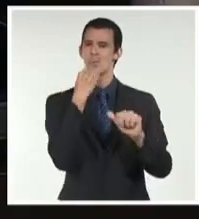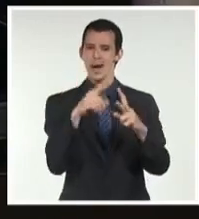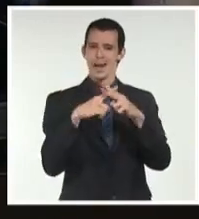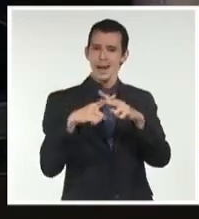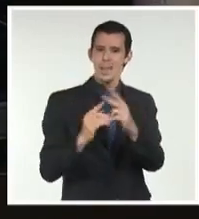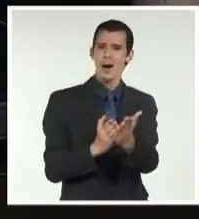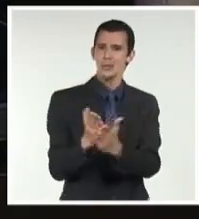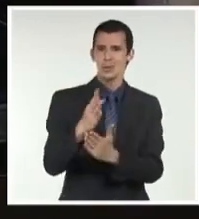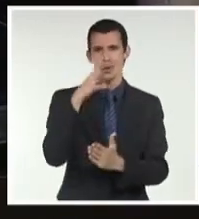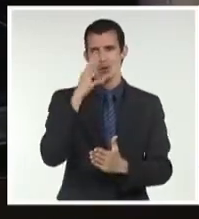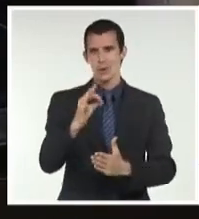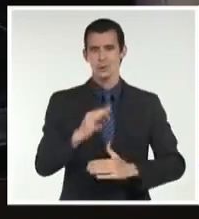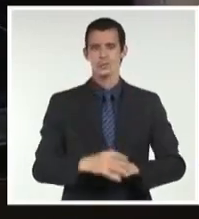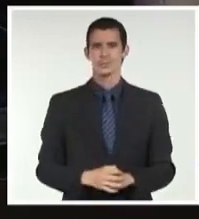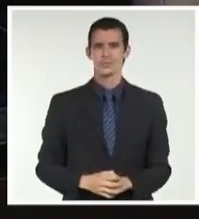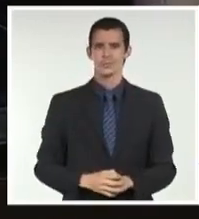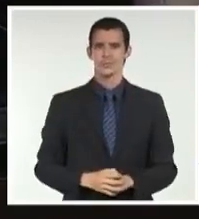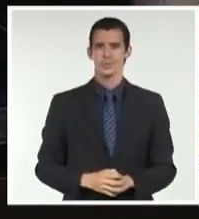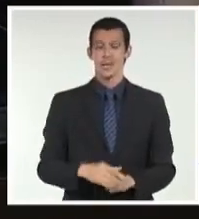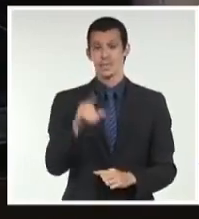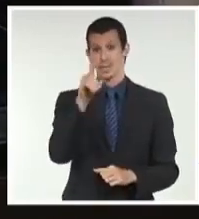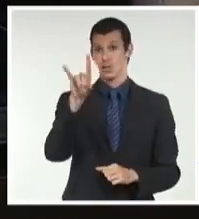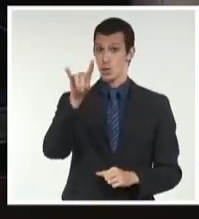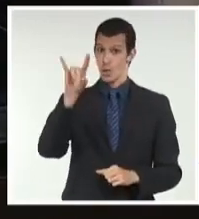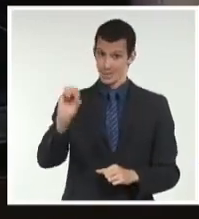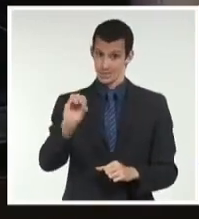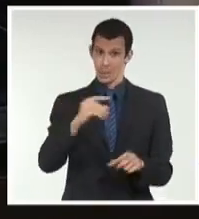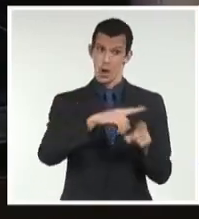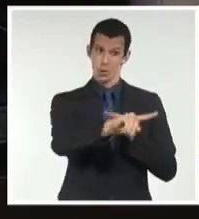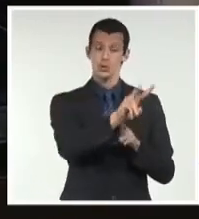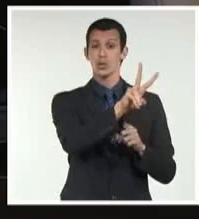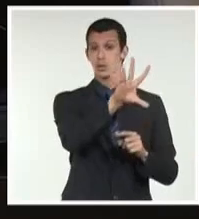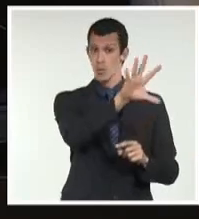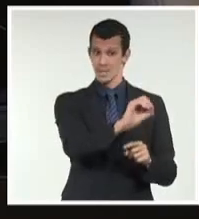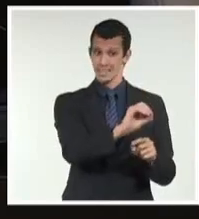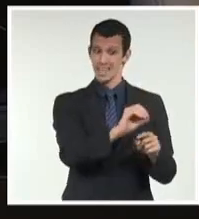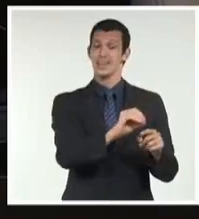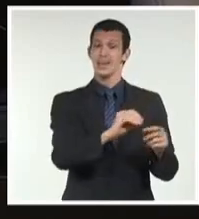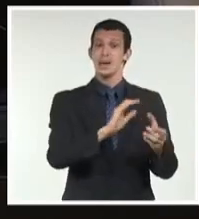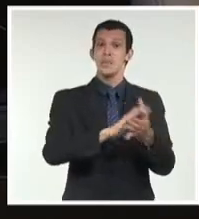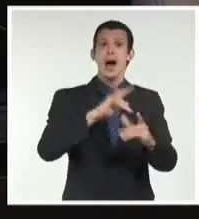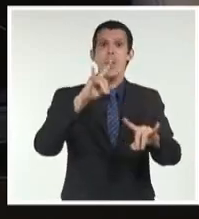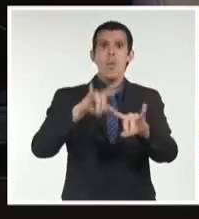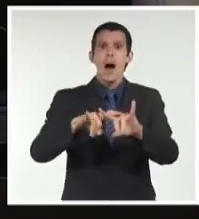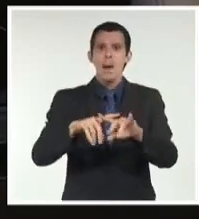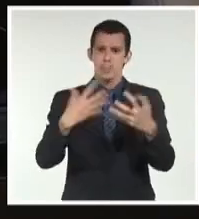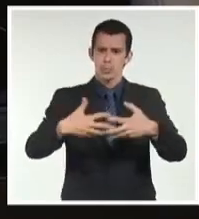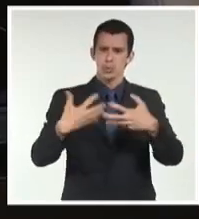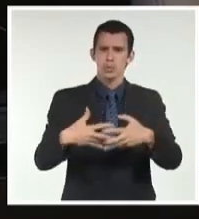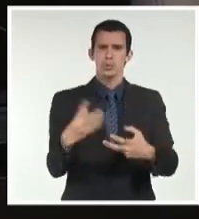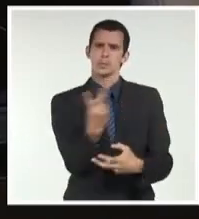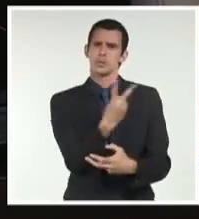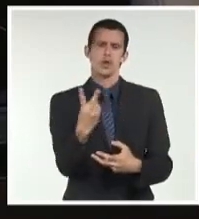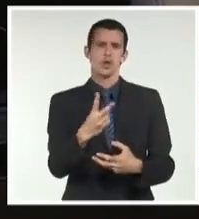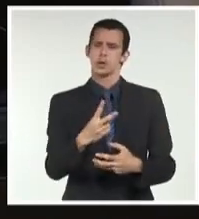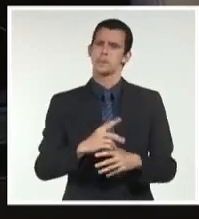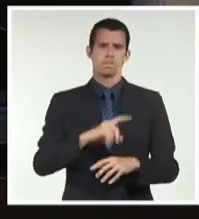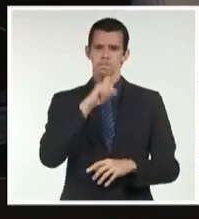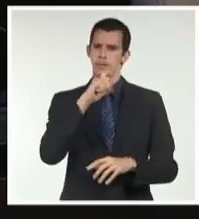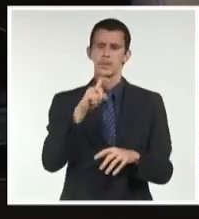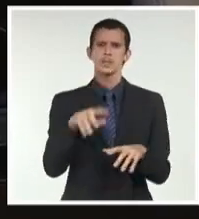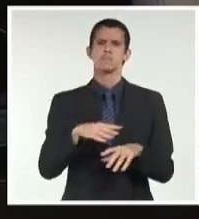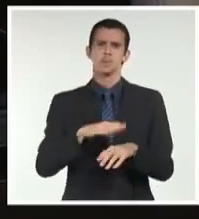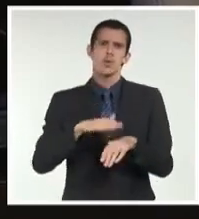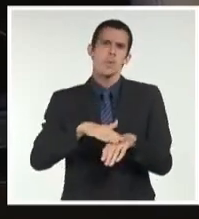o 90 y una de 250. Por 2 accidentes, que nadie tiene la culpa de ellos, que son cosas